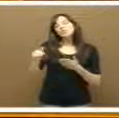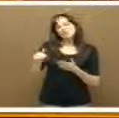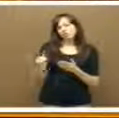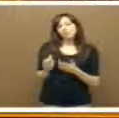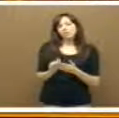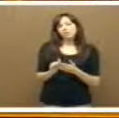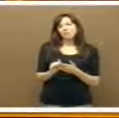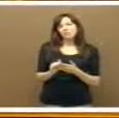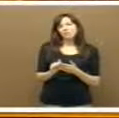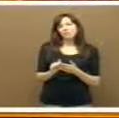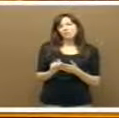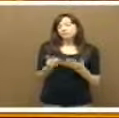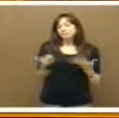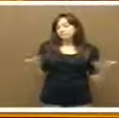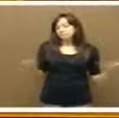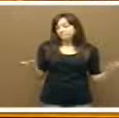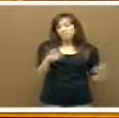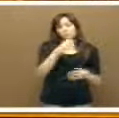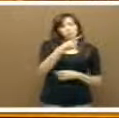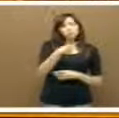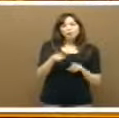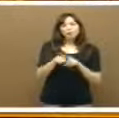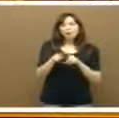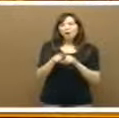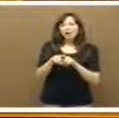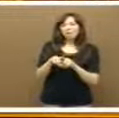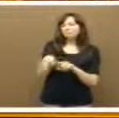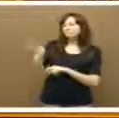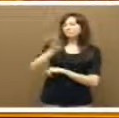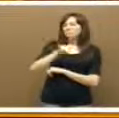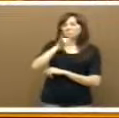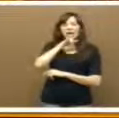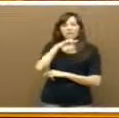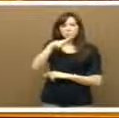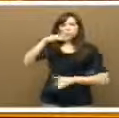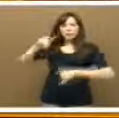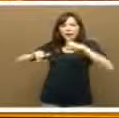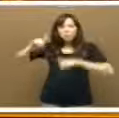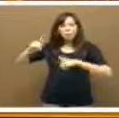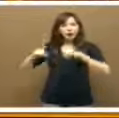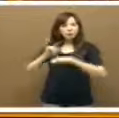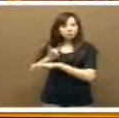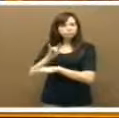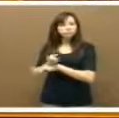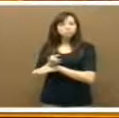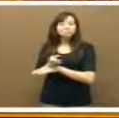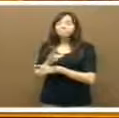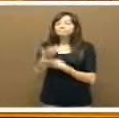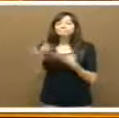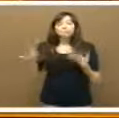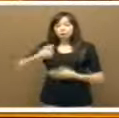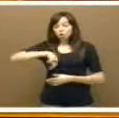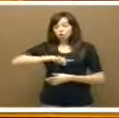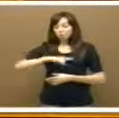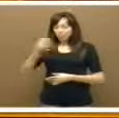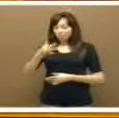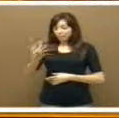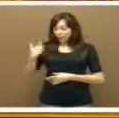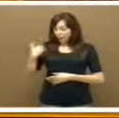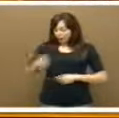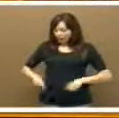Admitiendo esa interpretación que hacen, que, como he dicho, es manipuladora, lo que dejaríamos de haber gastado serían